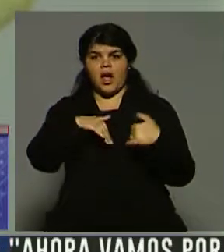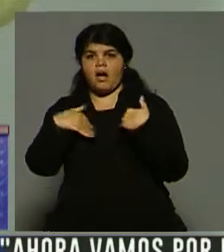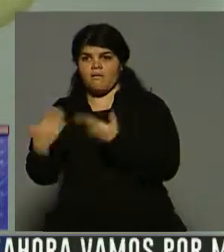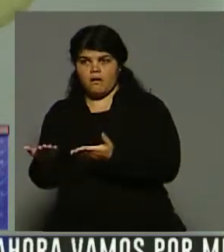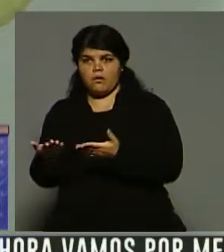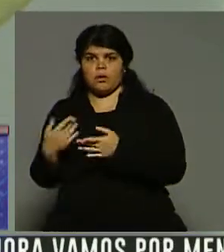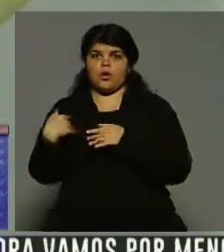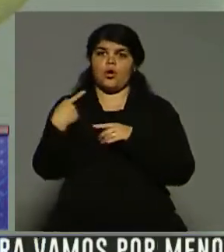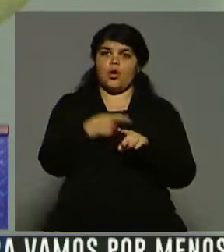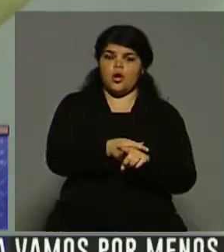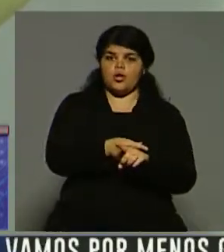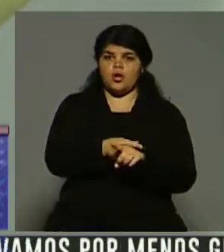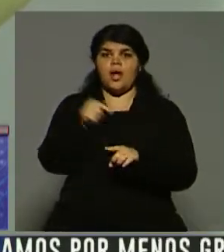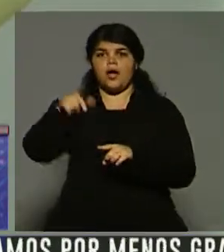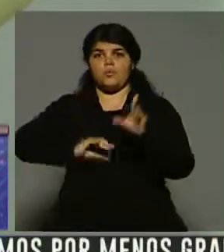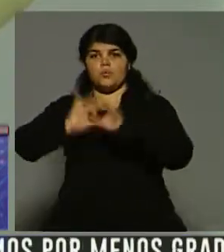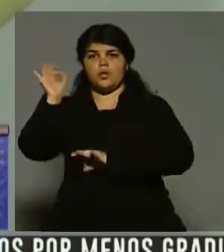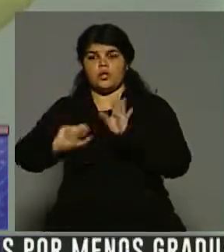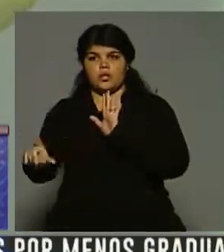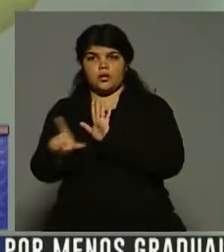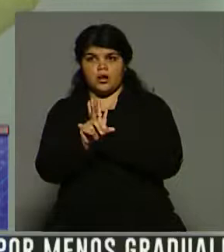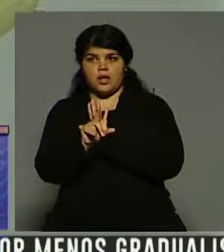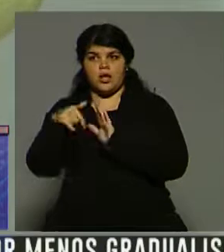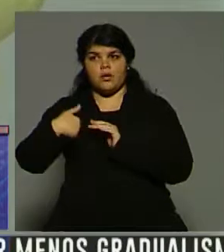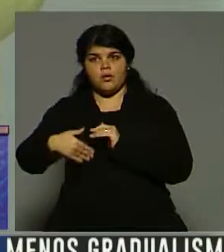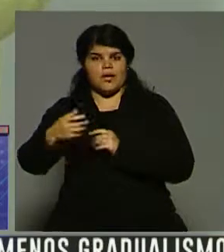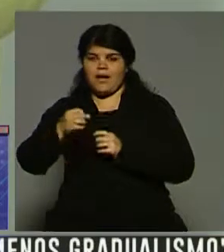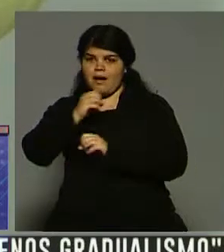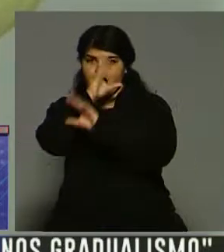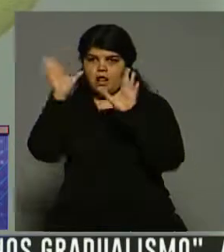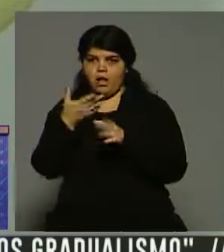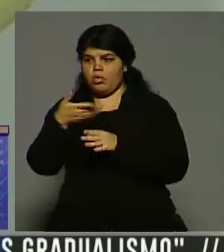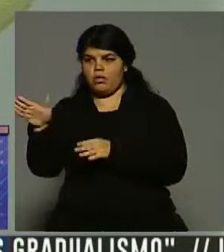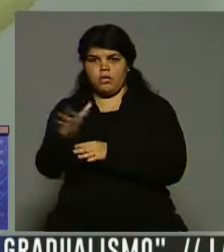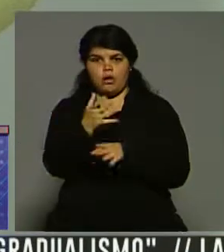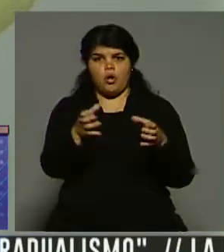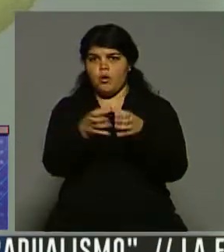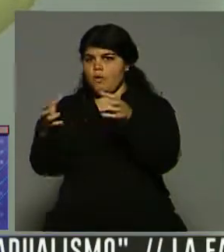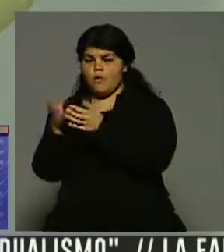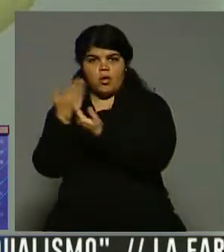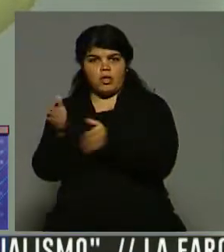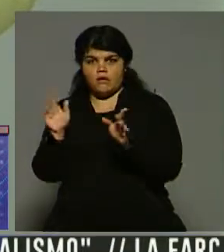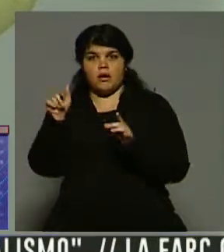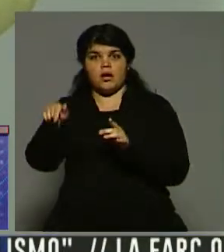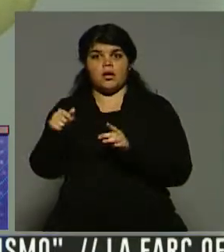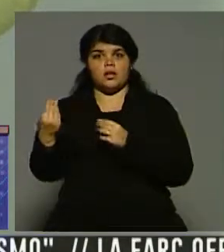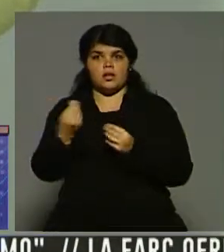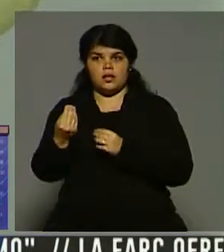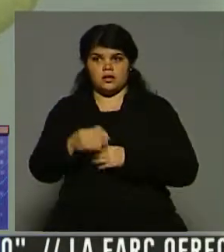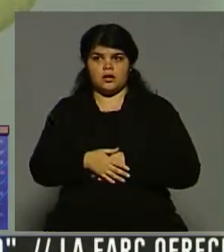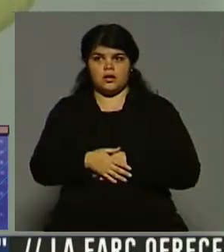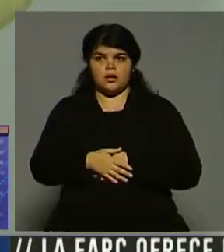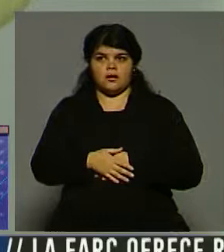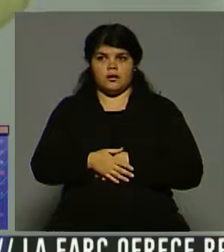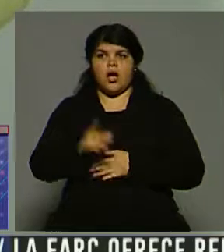digamos, y en contra del proyecto, que han estado muy marcadas en estas últimas semanas, hay que decir que si bien uno sabía que había